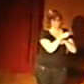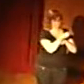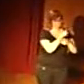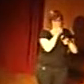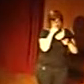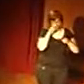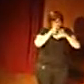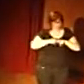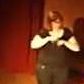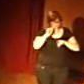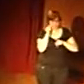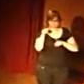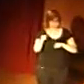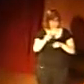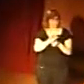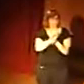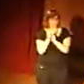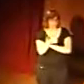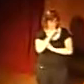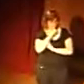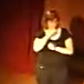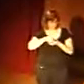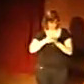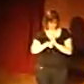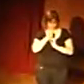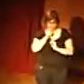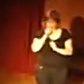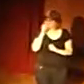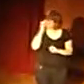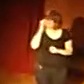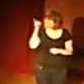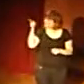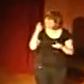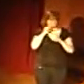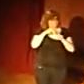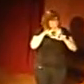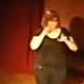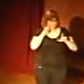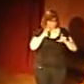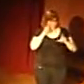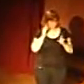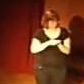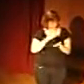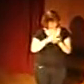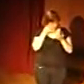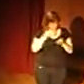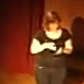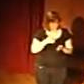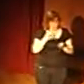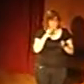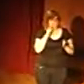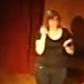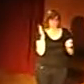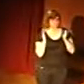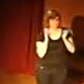principio tan conocido como Pérez villamil ustedes habrán visto muchas veces esta pintura muchas tanto en el cuando estaba expuesta en el caso del buen